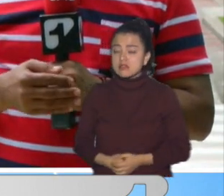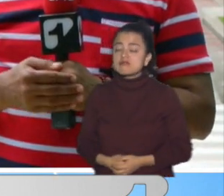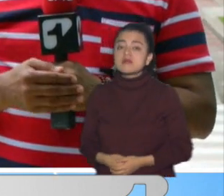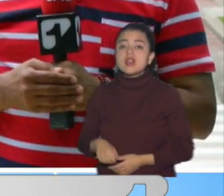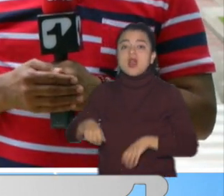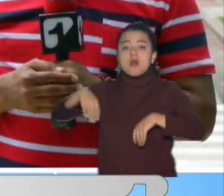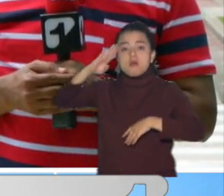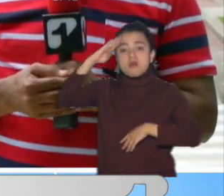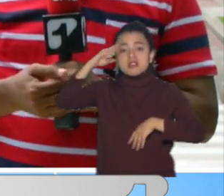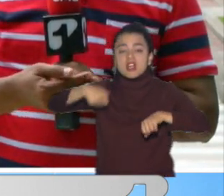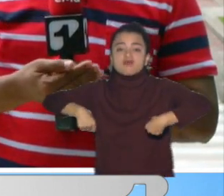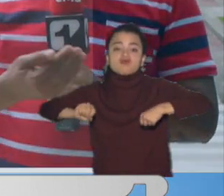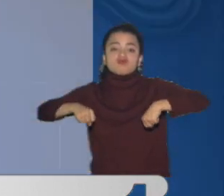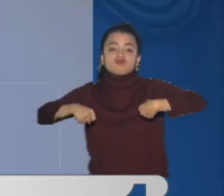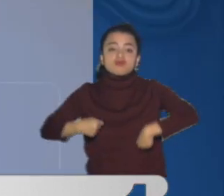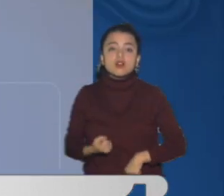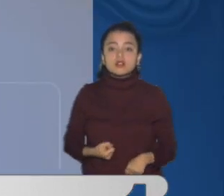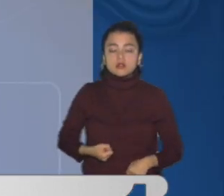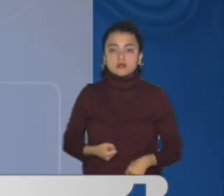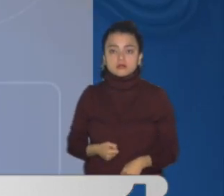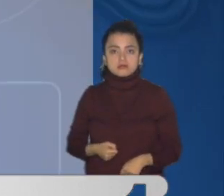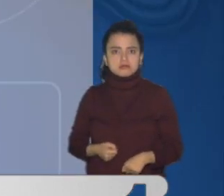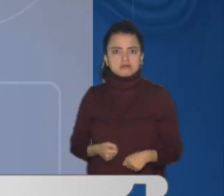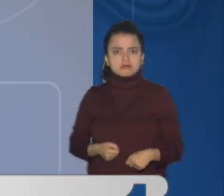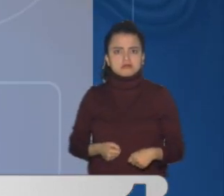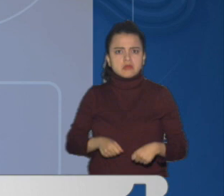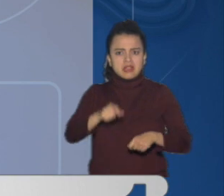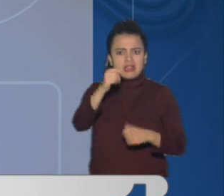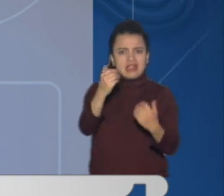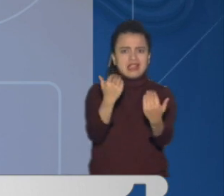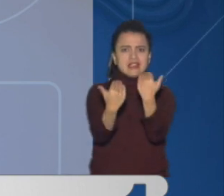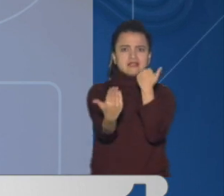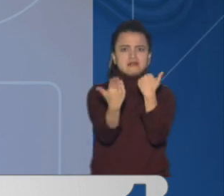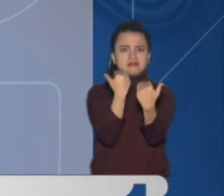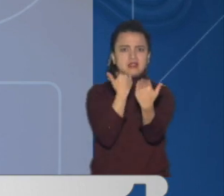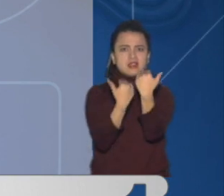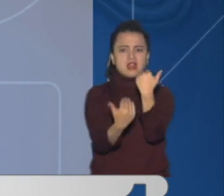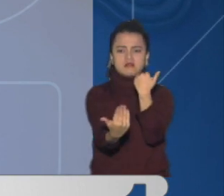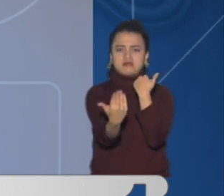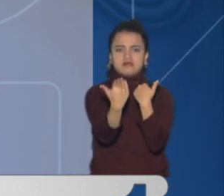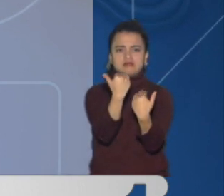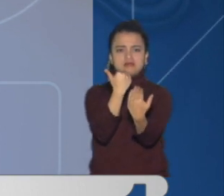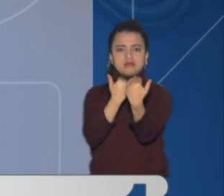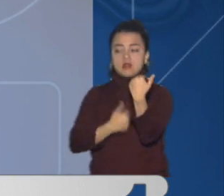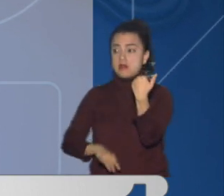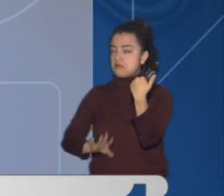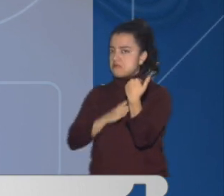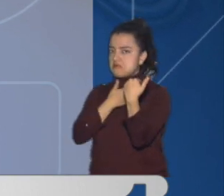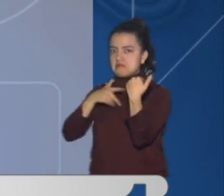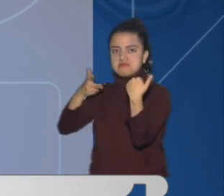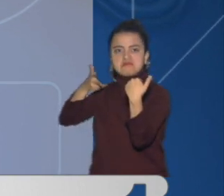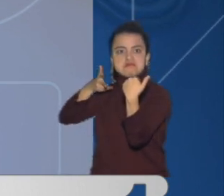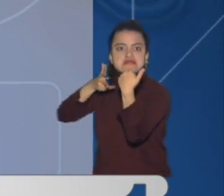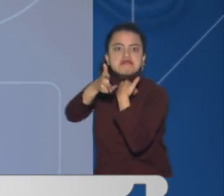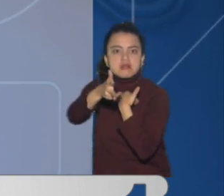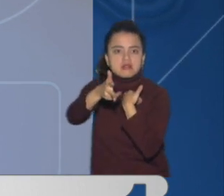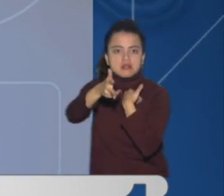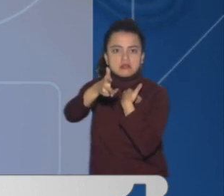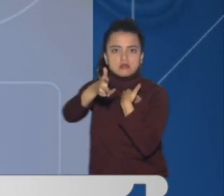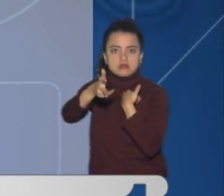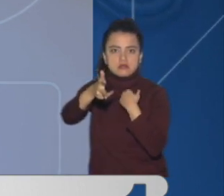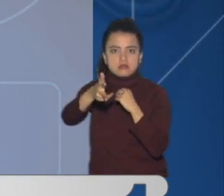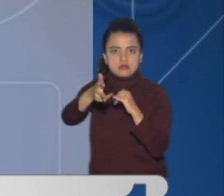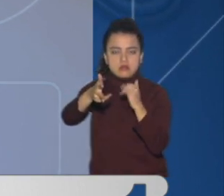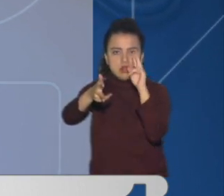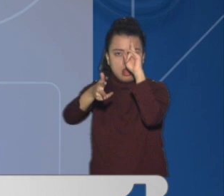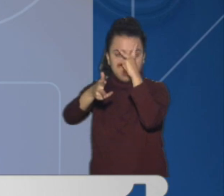moto de la institución apareció en contravía en el casco urbano del municipio de Campo de la Cruz cuando arrolló